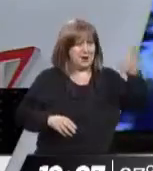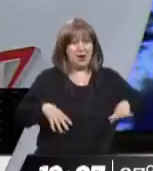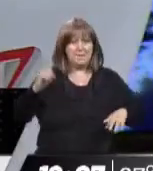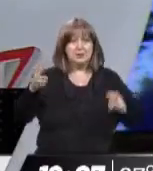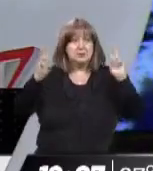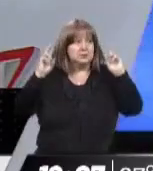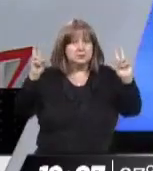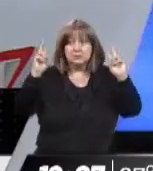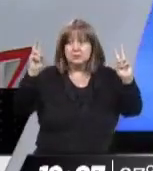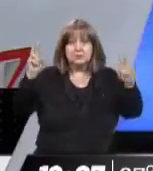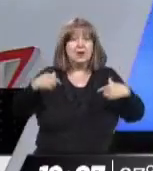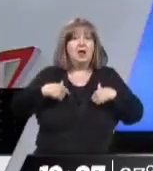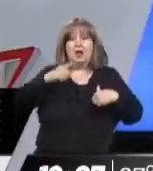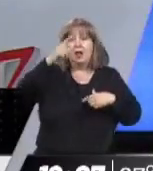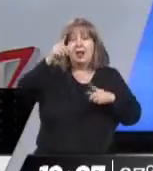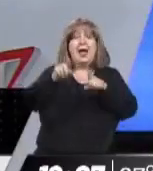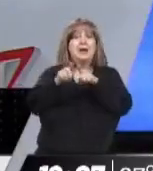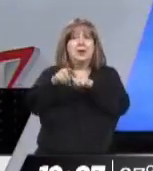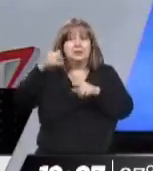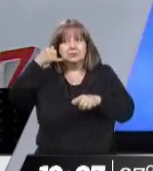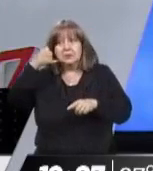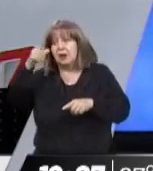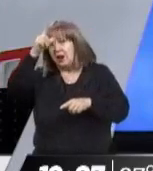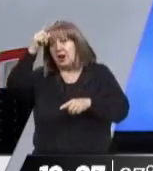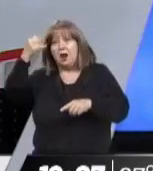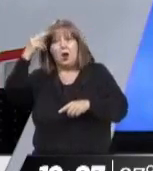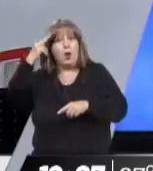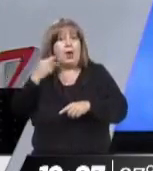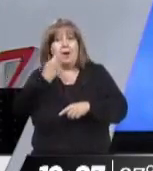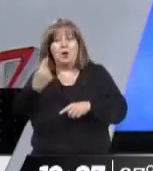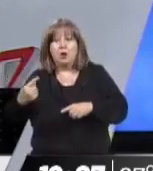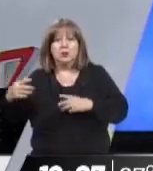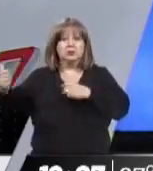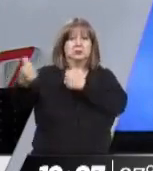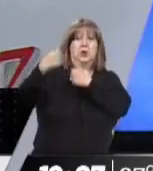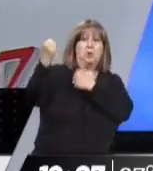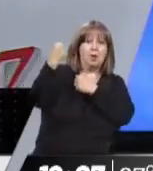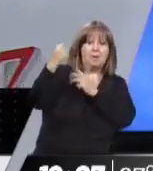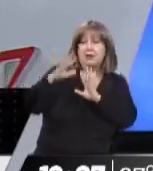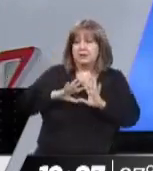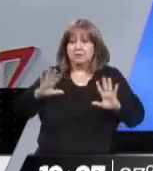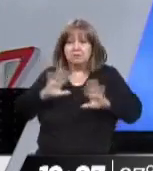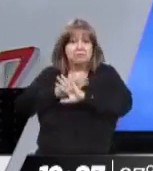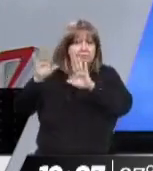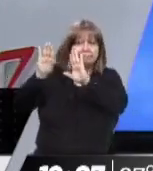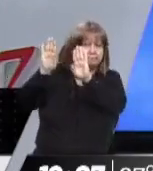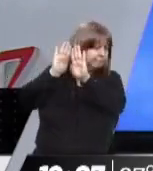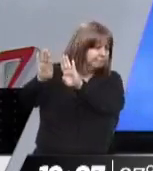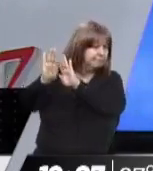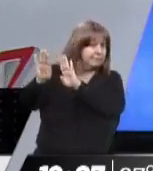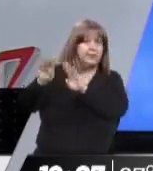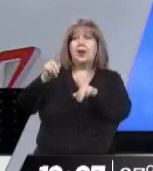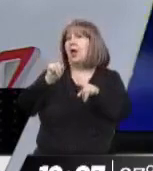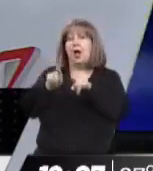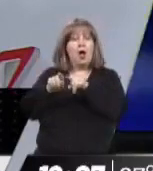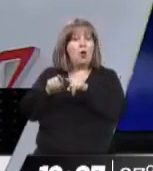cuando llega personal policial, no quería ver a la policía, eso la altera aún más, y es por eso que tuvo que intervenir las fuerzas